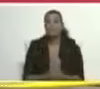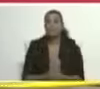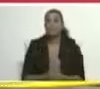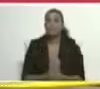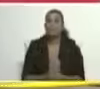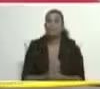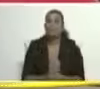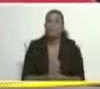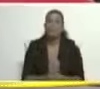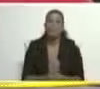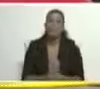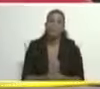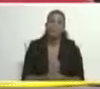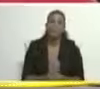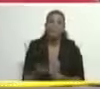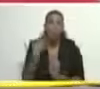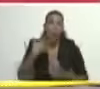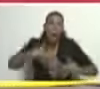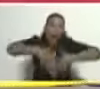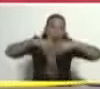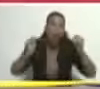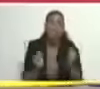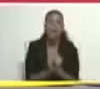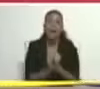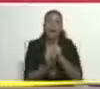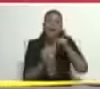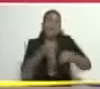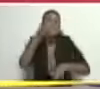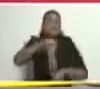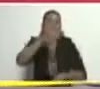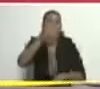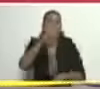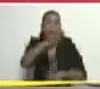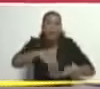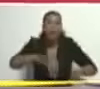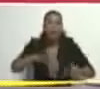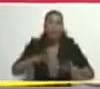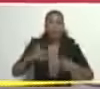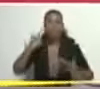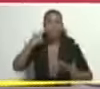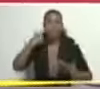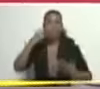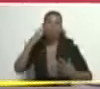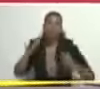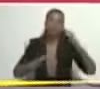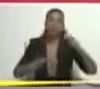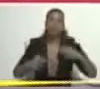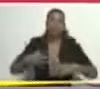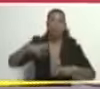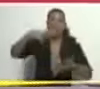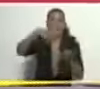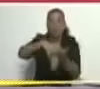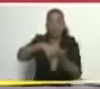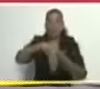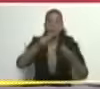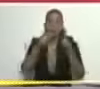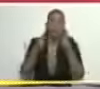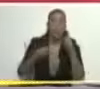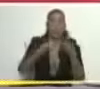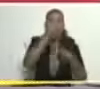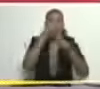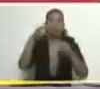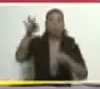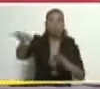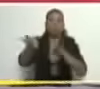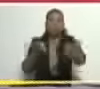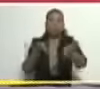of imperialism. La guerra es siempre es producto del imperialismo. El capitalismo monopólico no